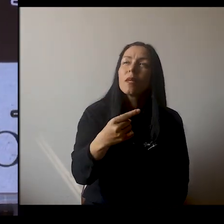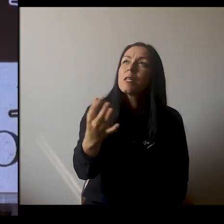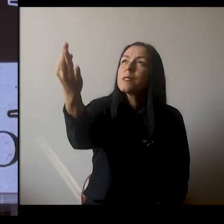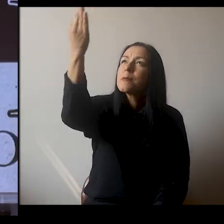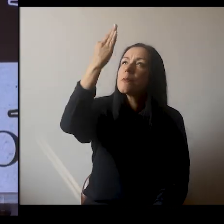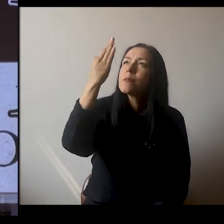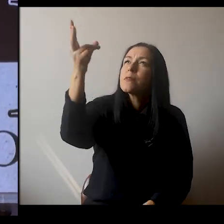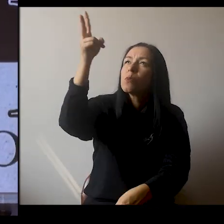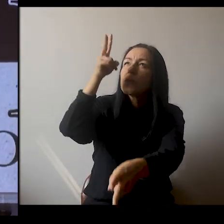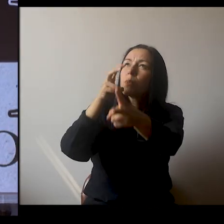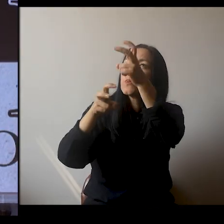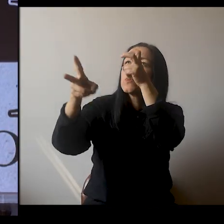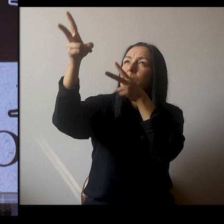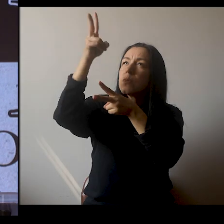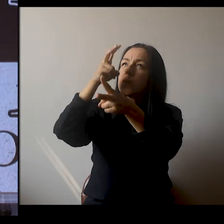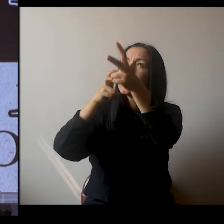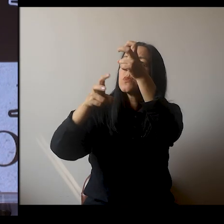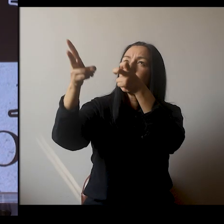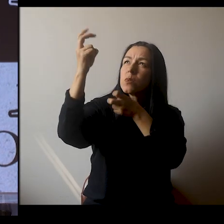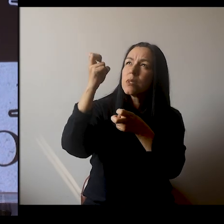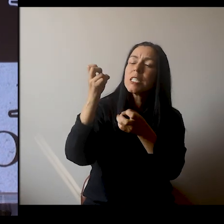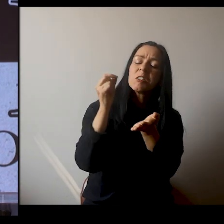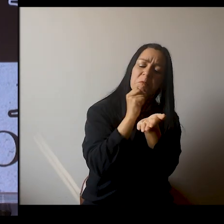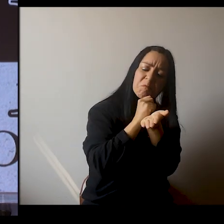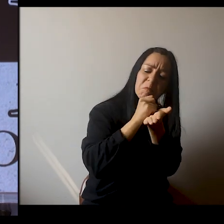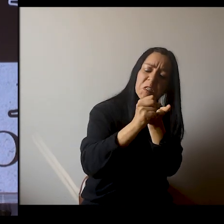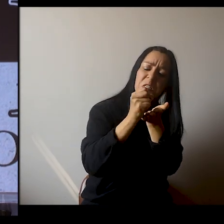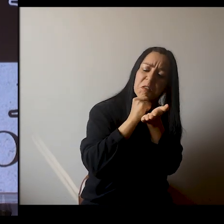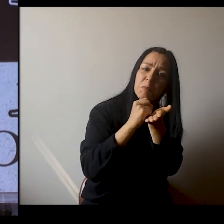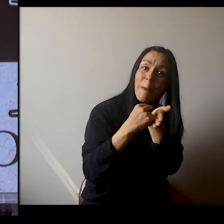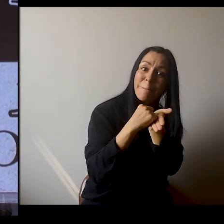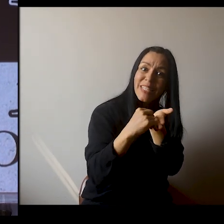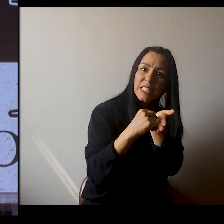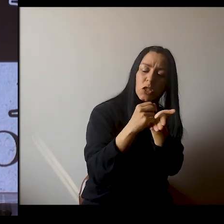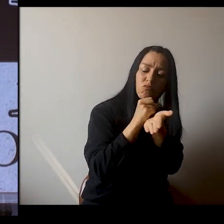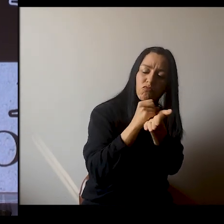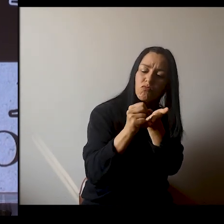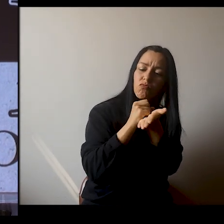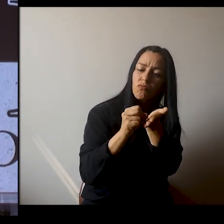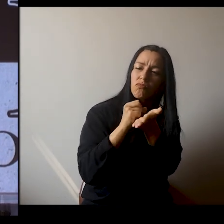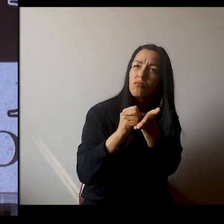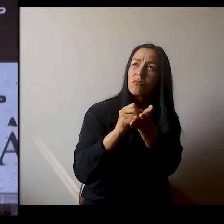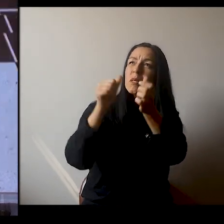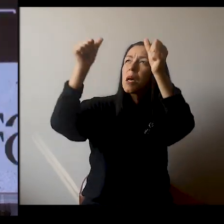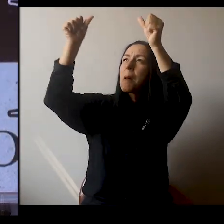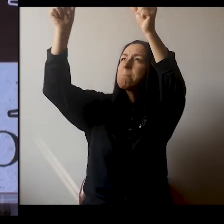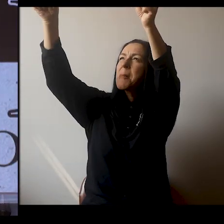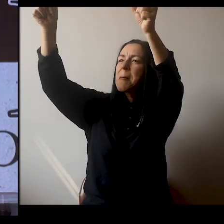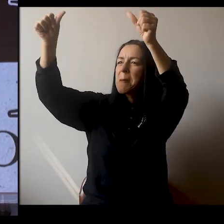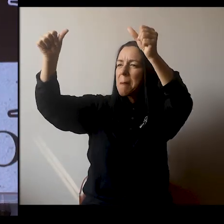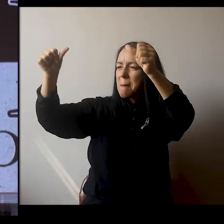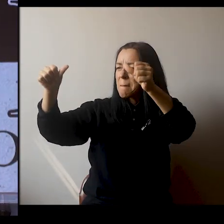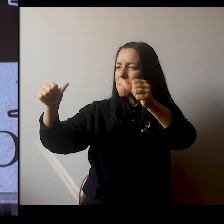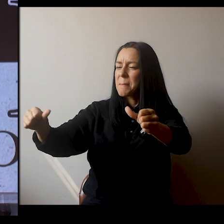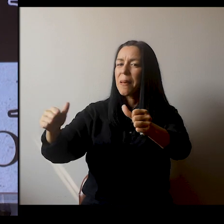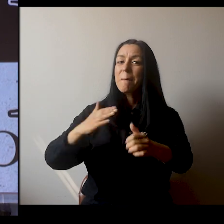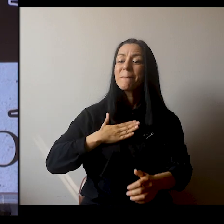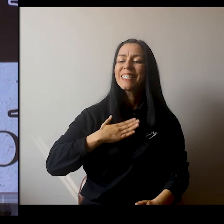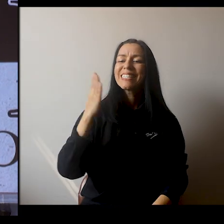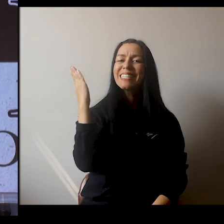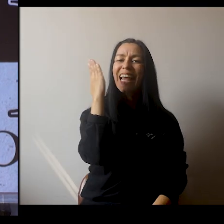que oír la palabra. Yo tengo que escribir estos versículos en las paredes,